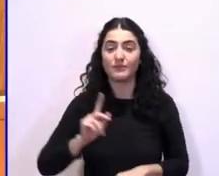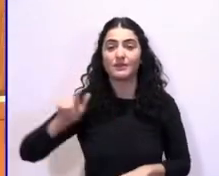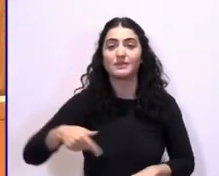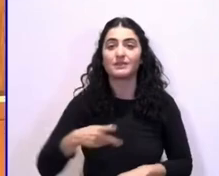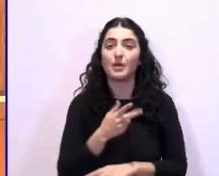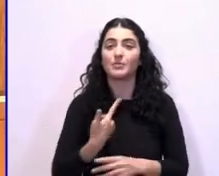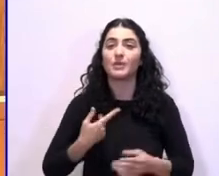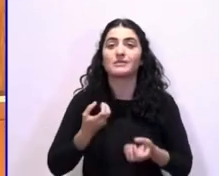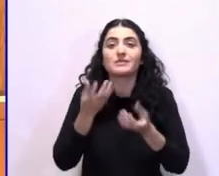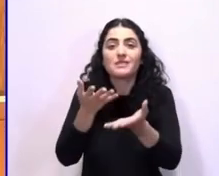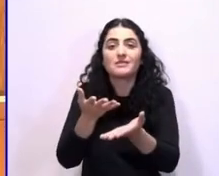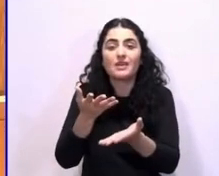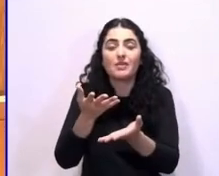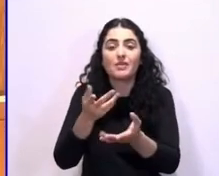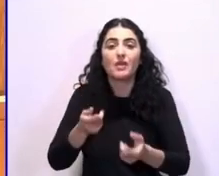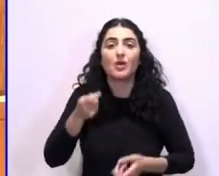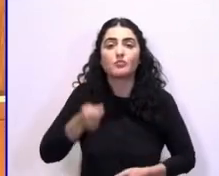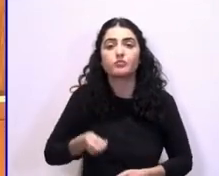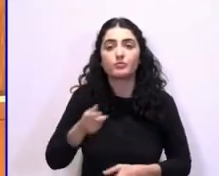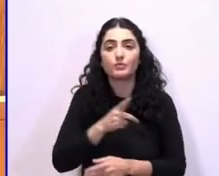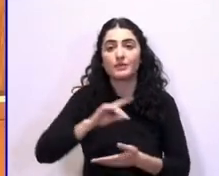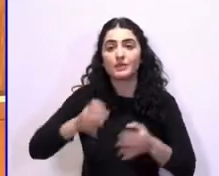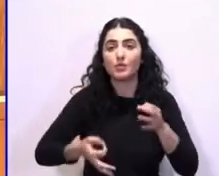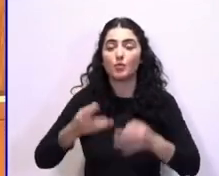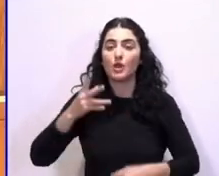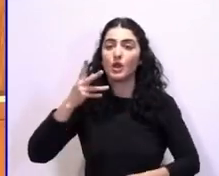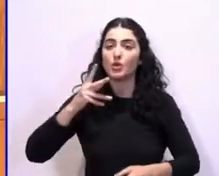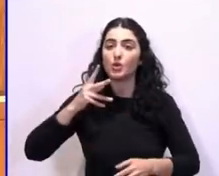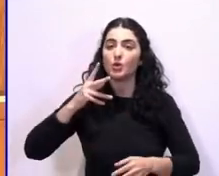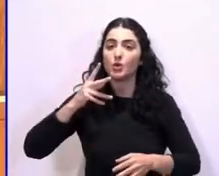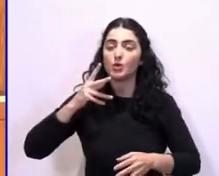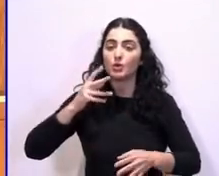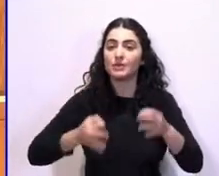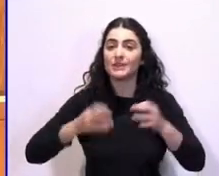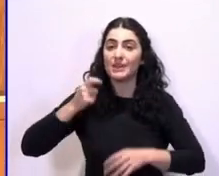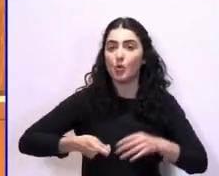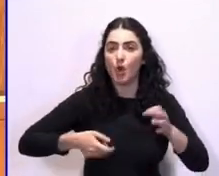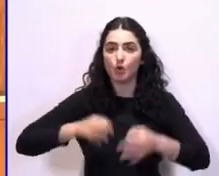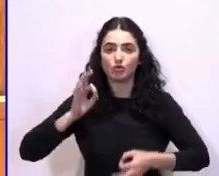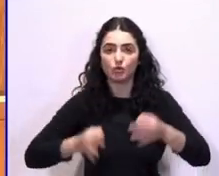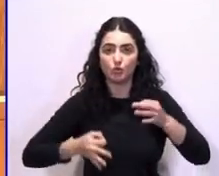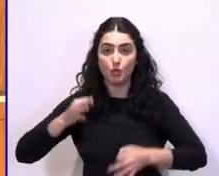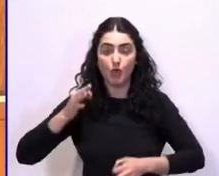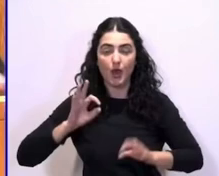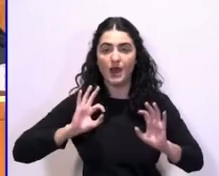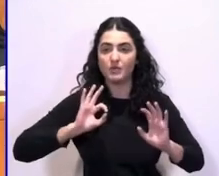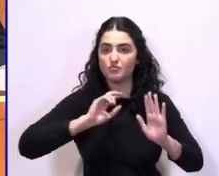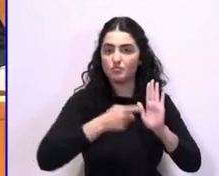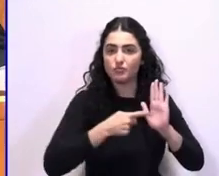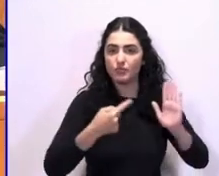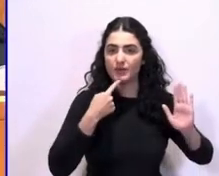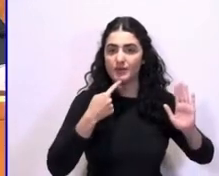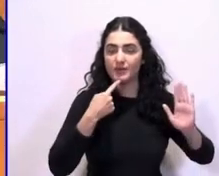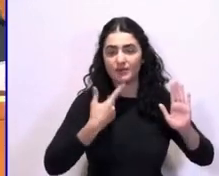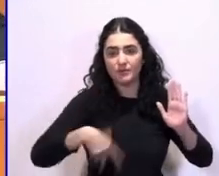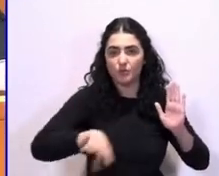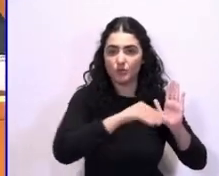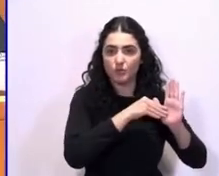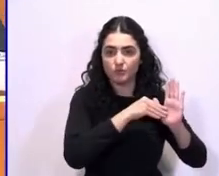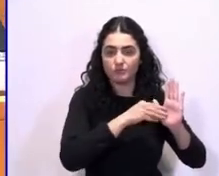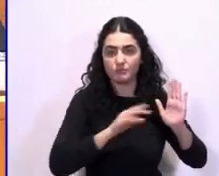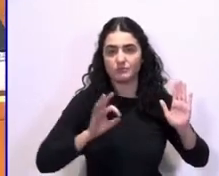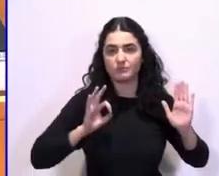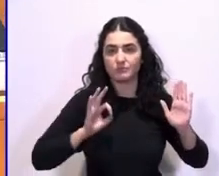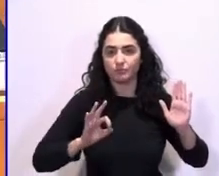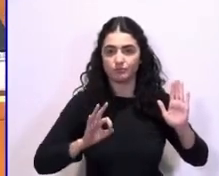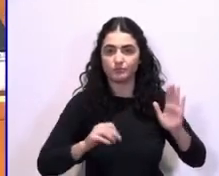sentencia del Tribunal Constitucional, todas ellas 5/1981, que lo recoge en su fundamento jurídico noveno.